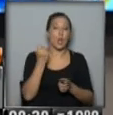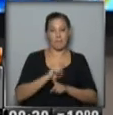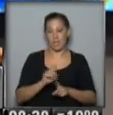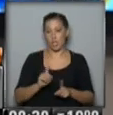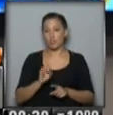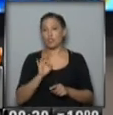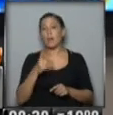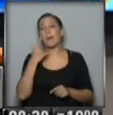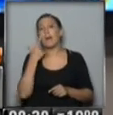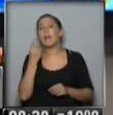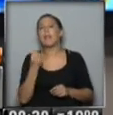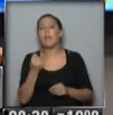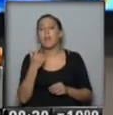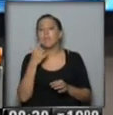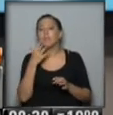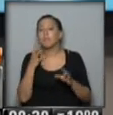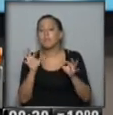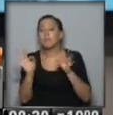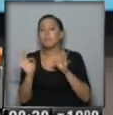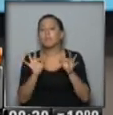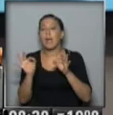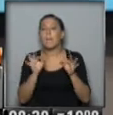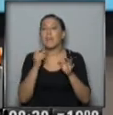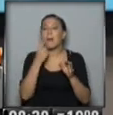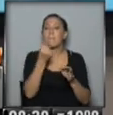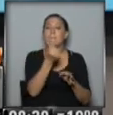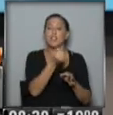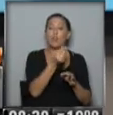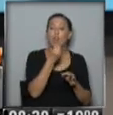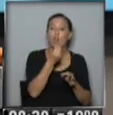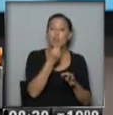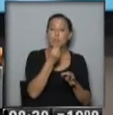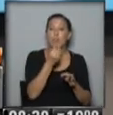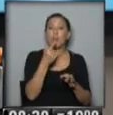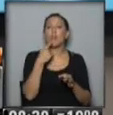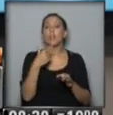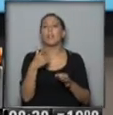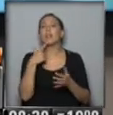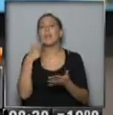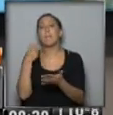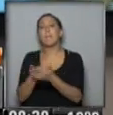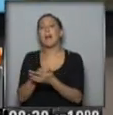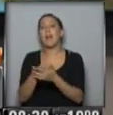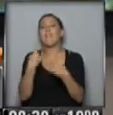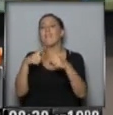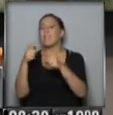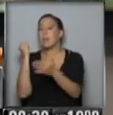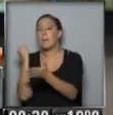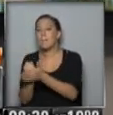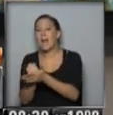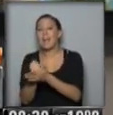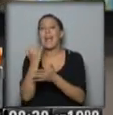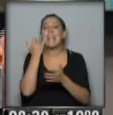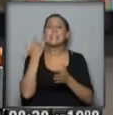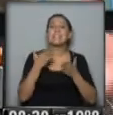medimos lo que en este caso el índice precio del consumidor lo que el consumidor paga en los diferentes productos y servicios